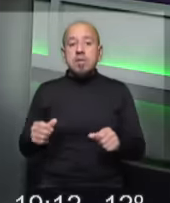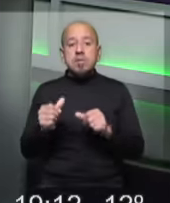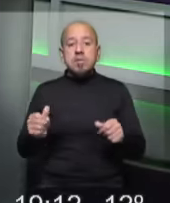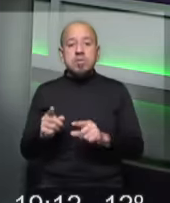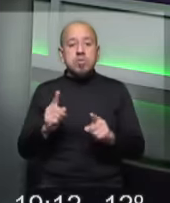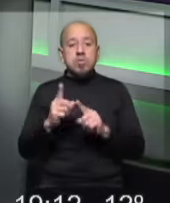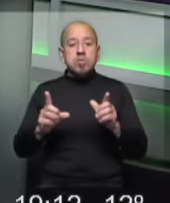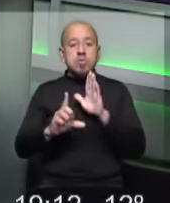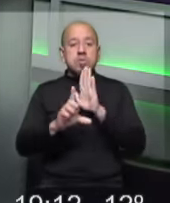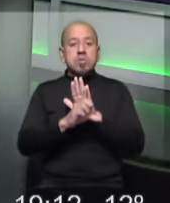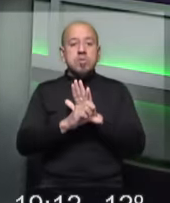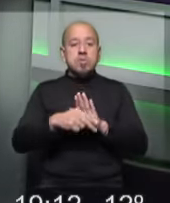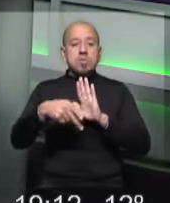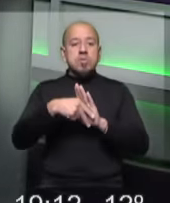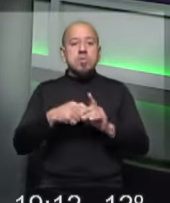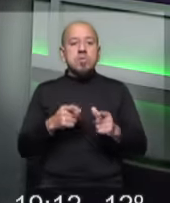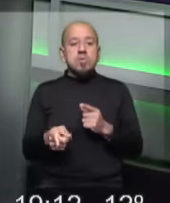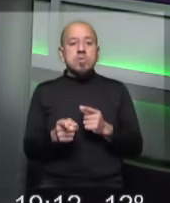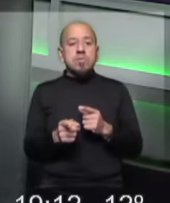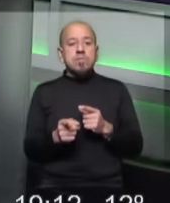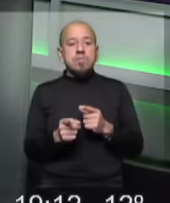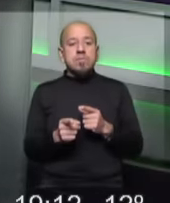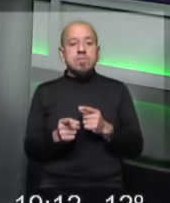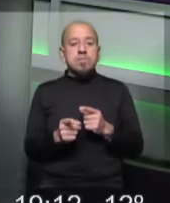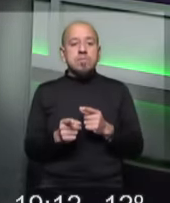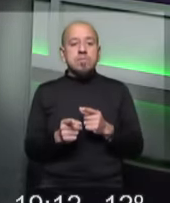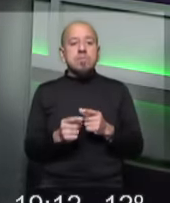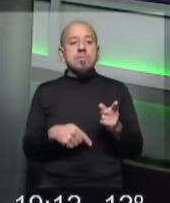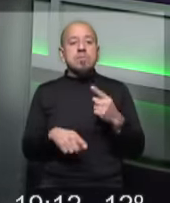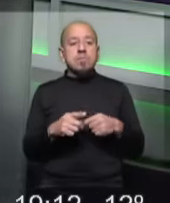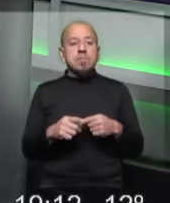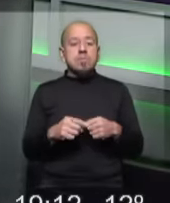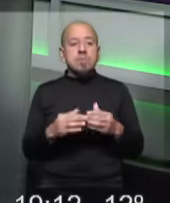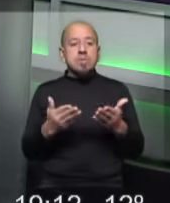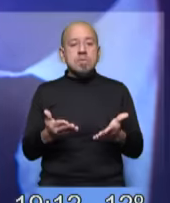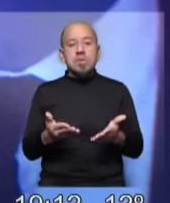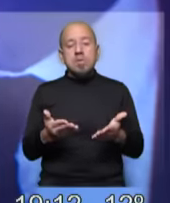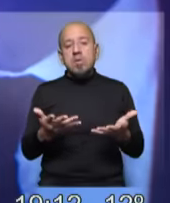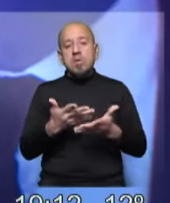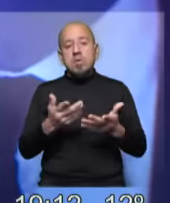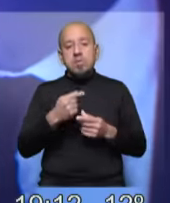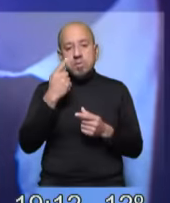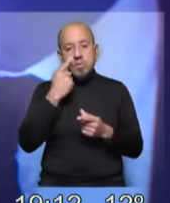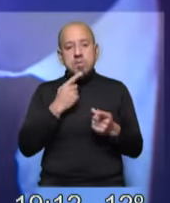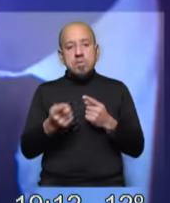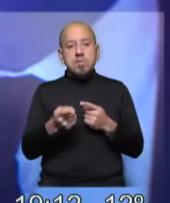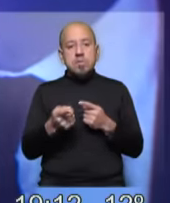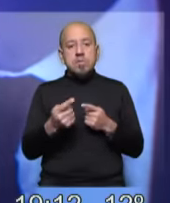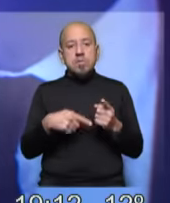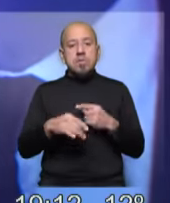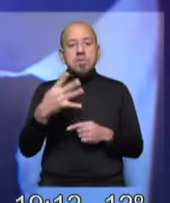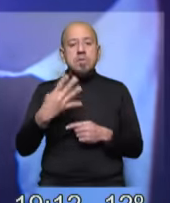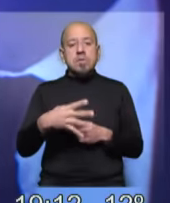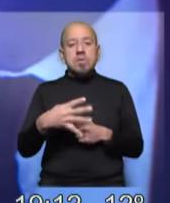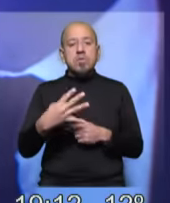estaban dentro de la norma. Las conversaciones que vamos a escuchar en un momento y que divulgó Búsqueda, como decía anteriormente, fueron el 14